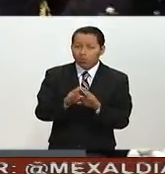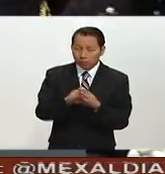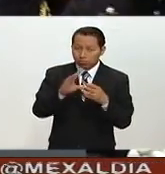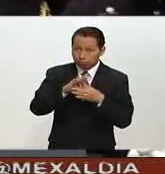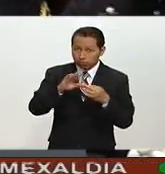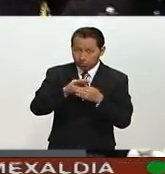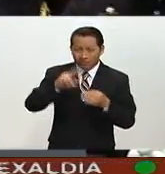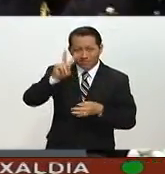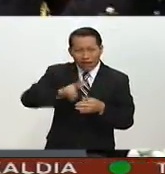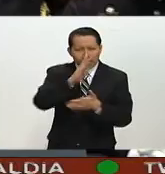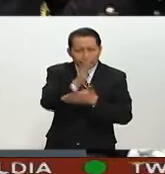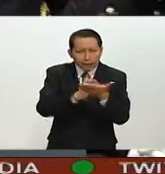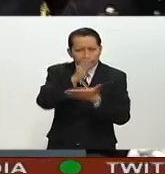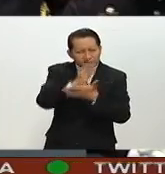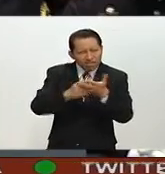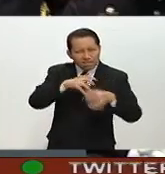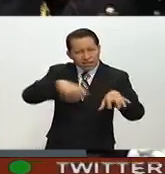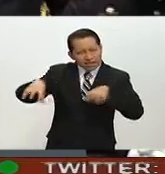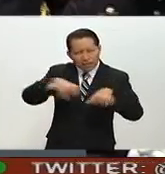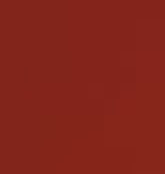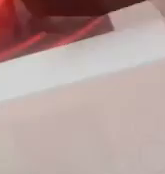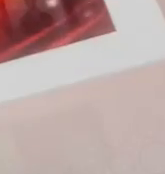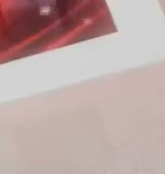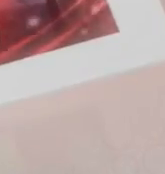tan divididos como parece.